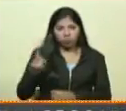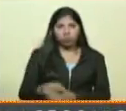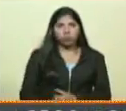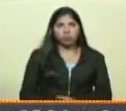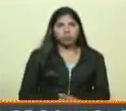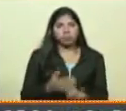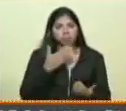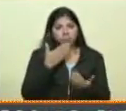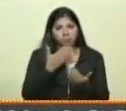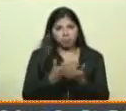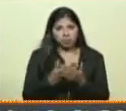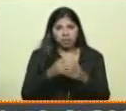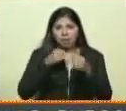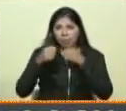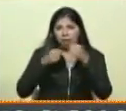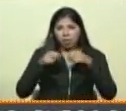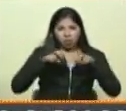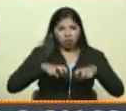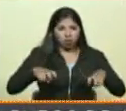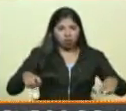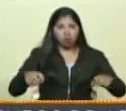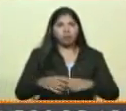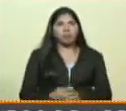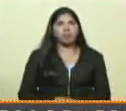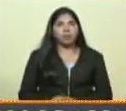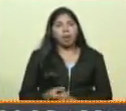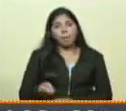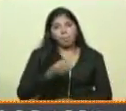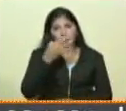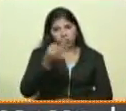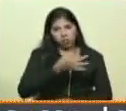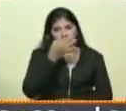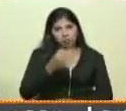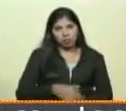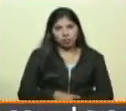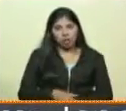la asistencia de los medios de comunicación. Que pasen muy buenas tardes y que Dios me los bendiga.